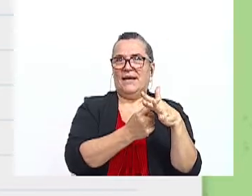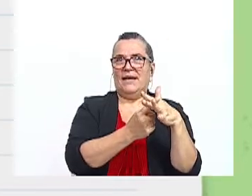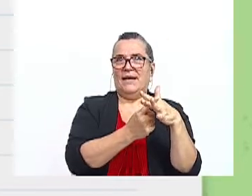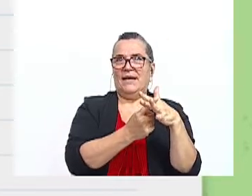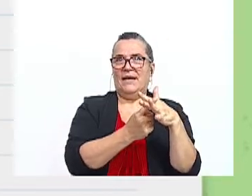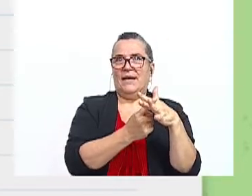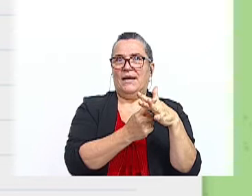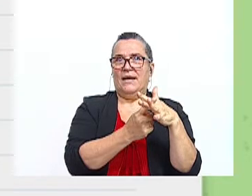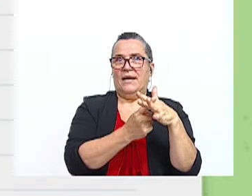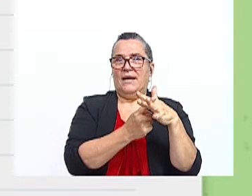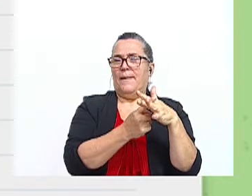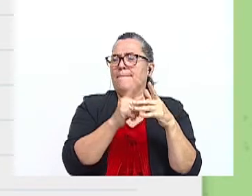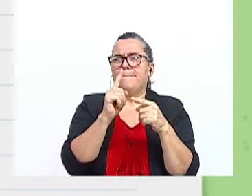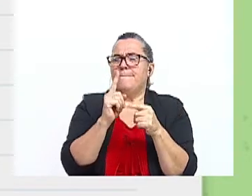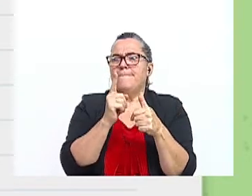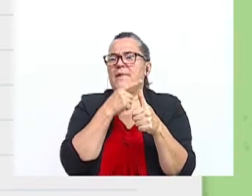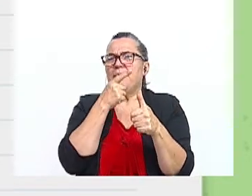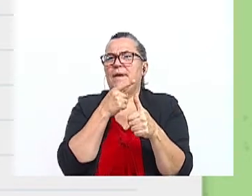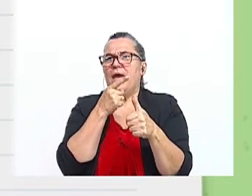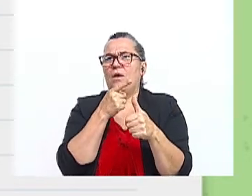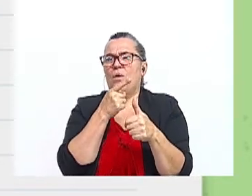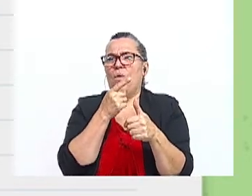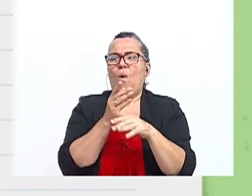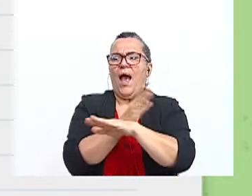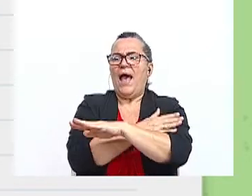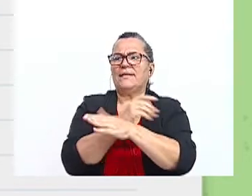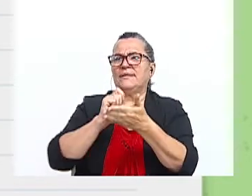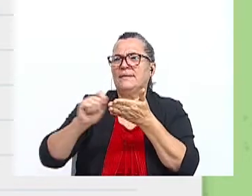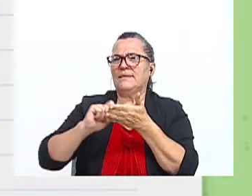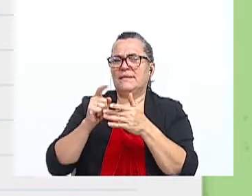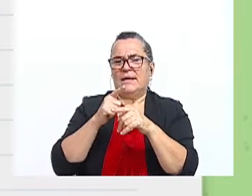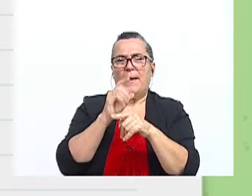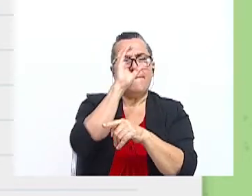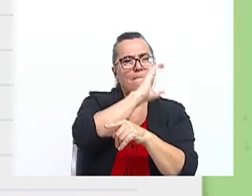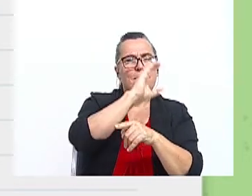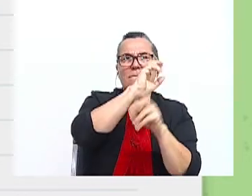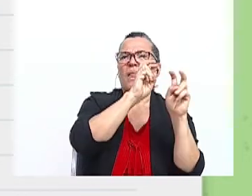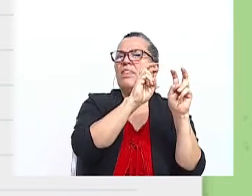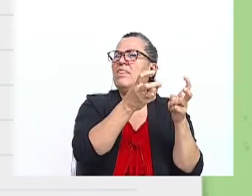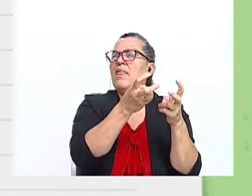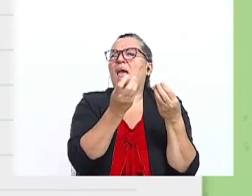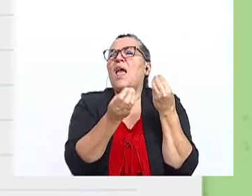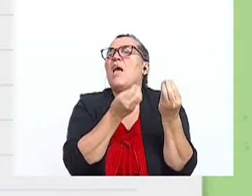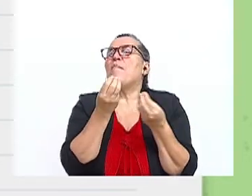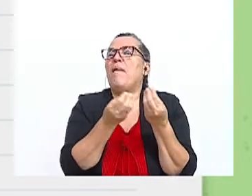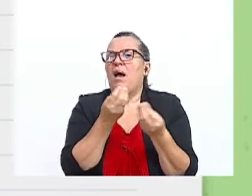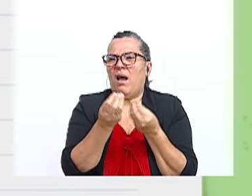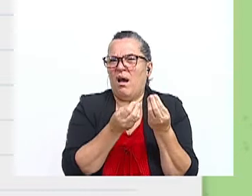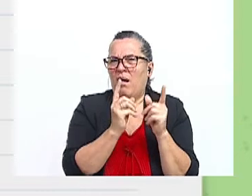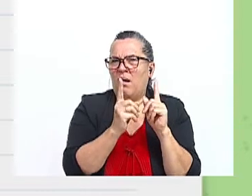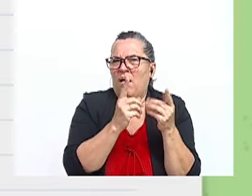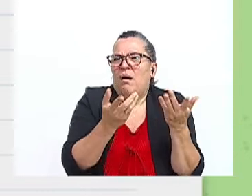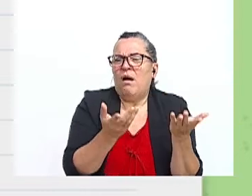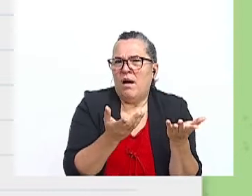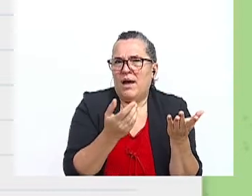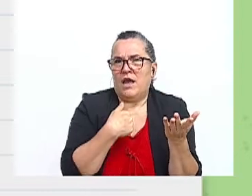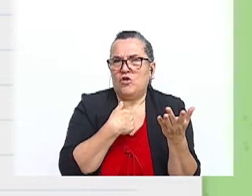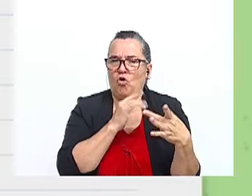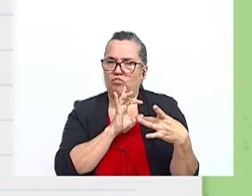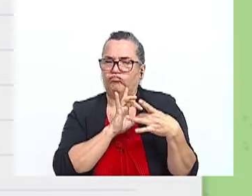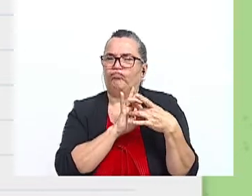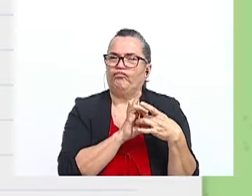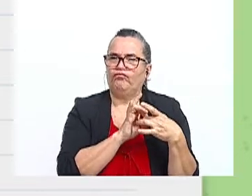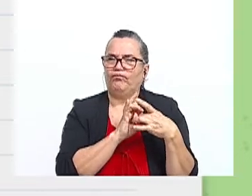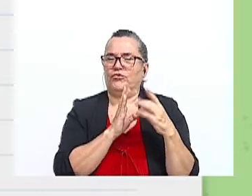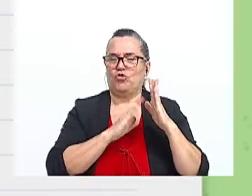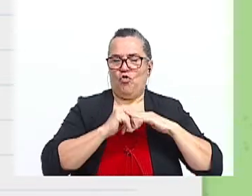lo primero que debemos hacer es buscar el tema. Sí, ese tema con el que yo me voy a